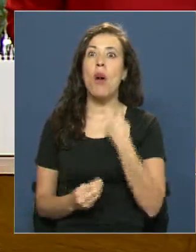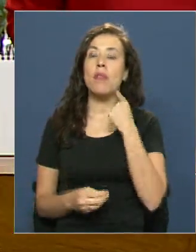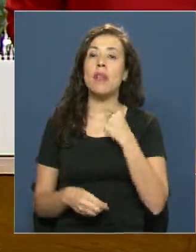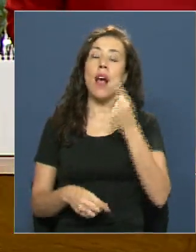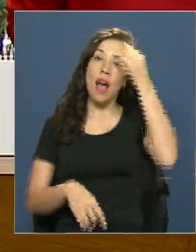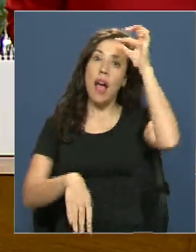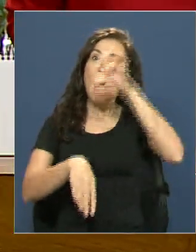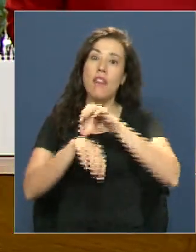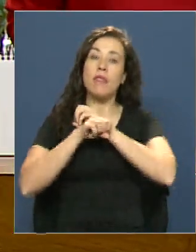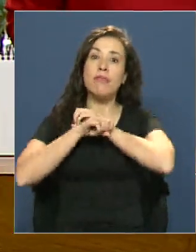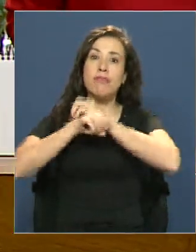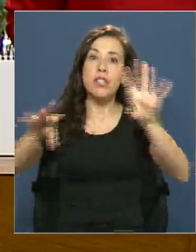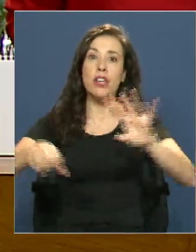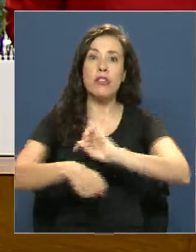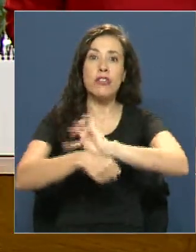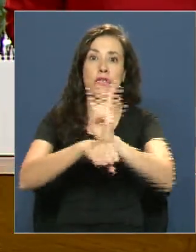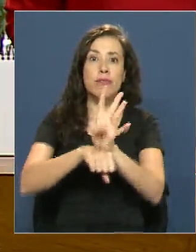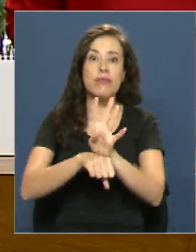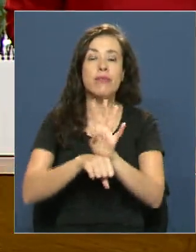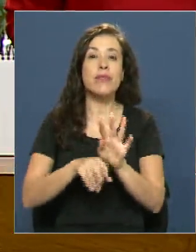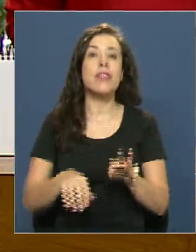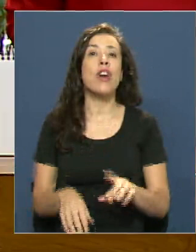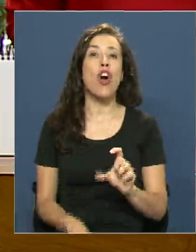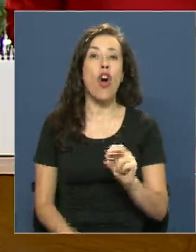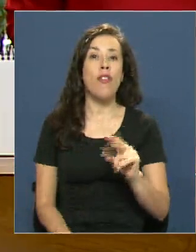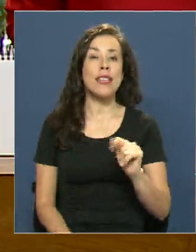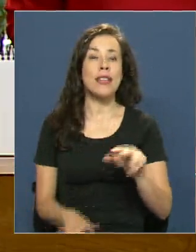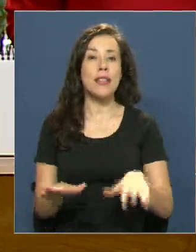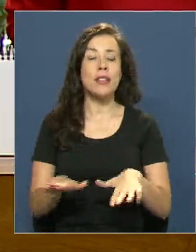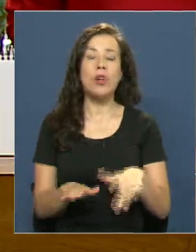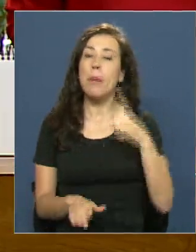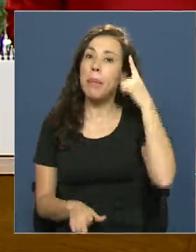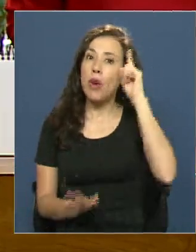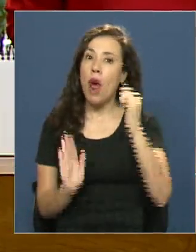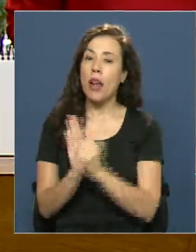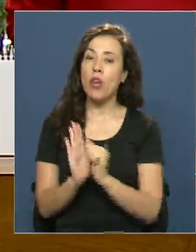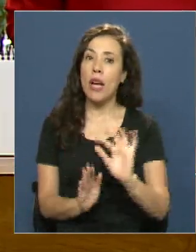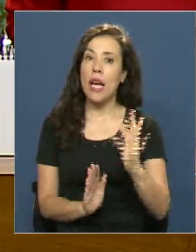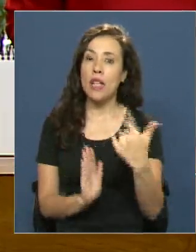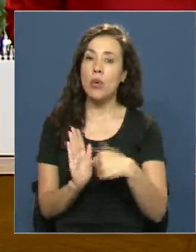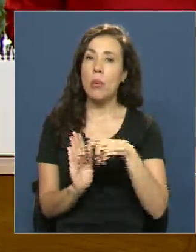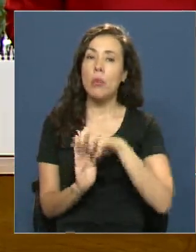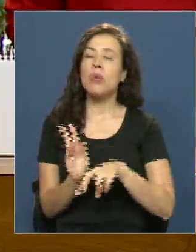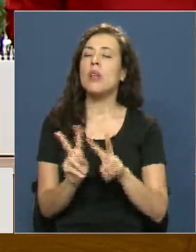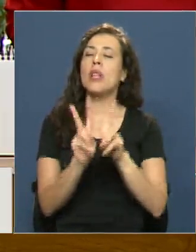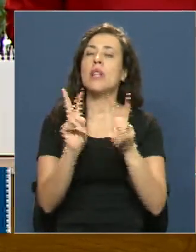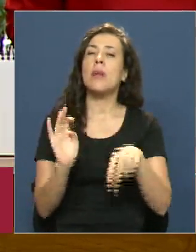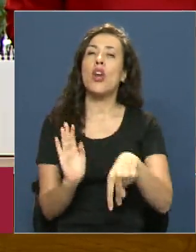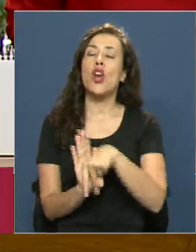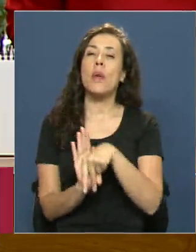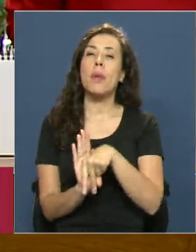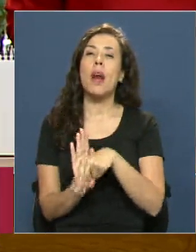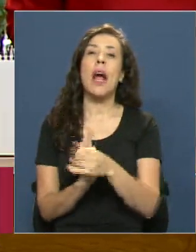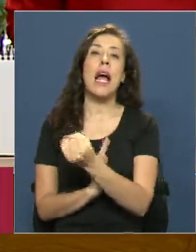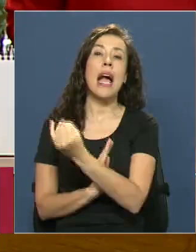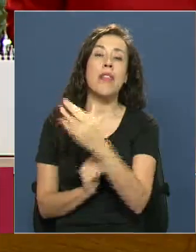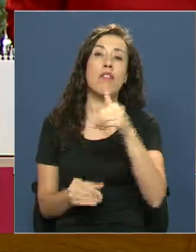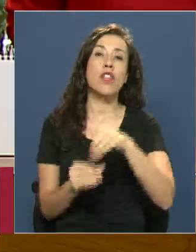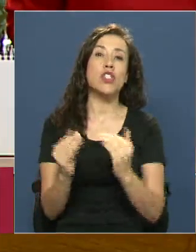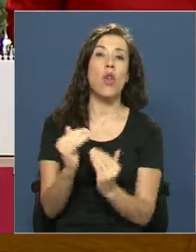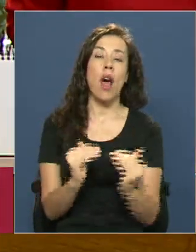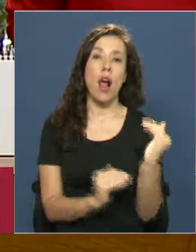enfermedad COVID-19 en Chile, con la salvedad del artículo 5 del proyecto por tratarse de una norma de quórum